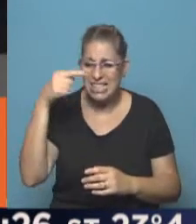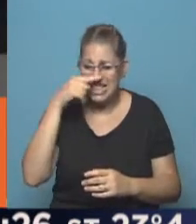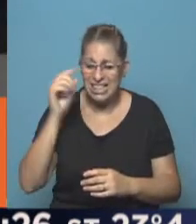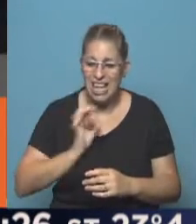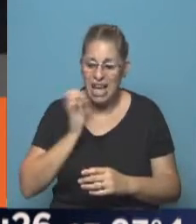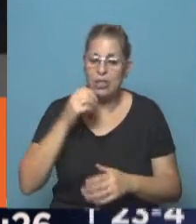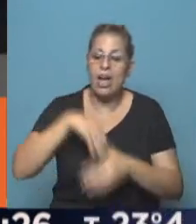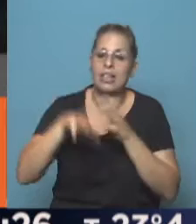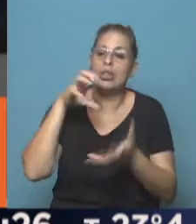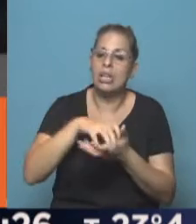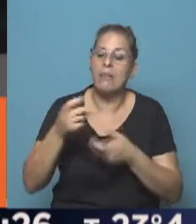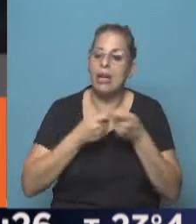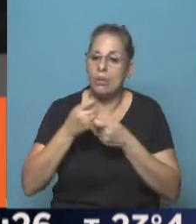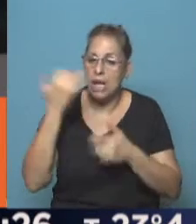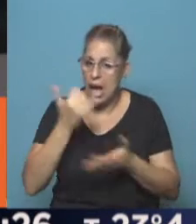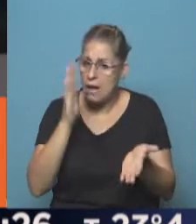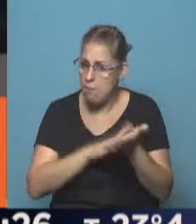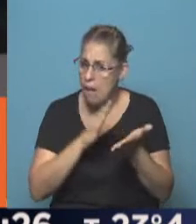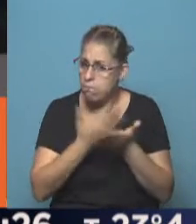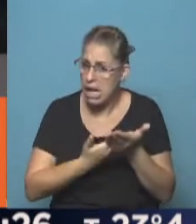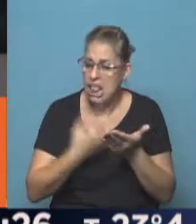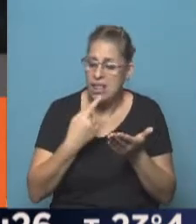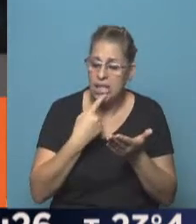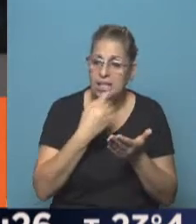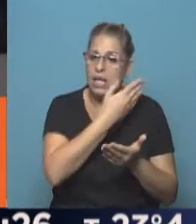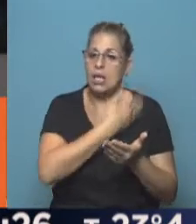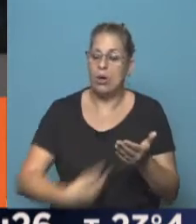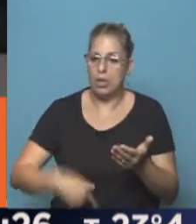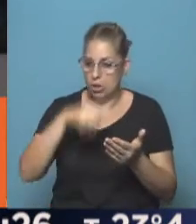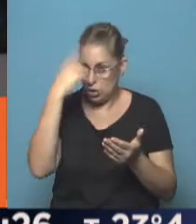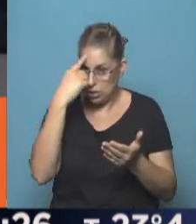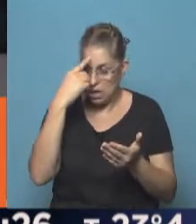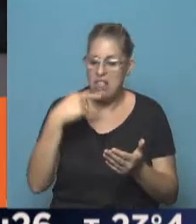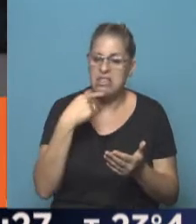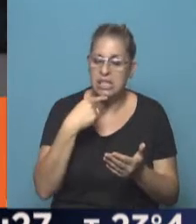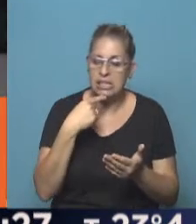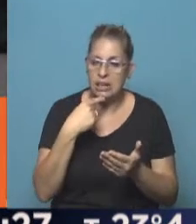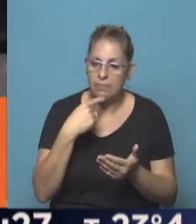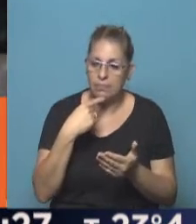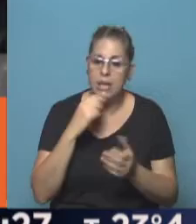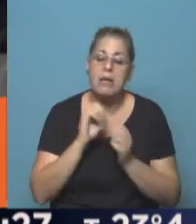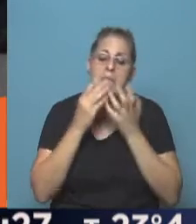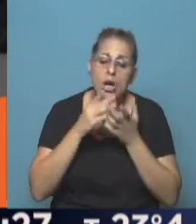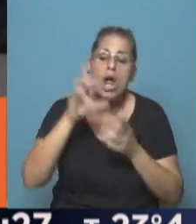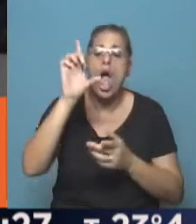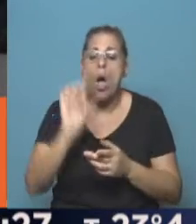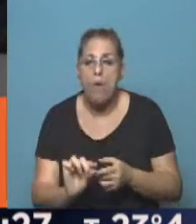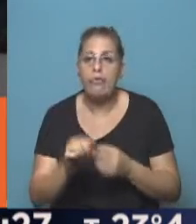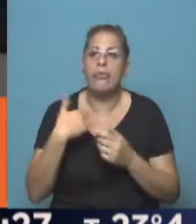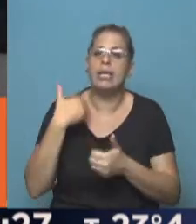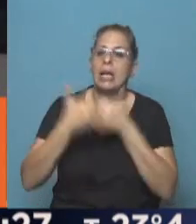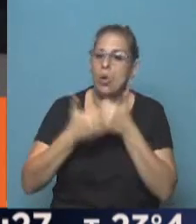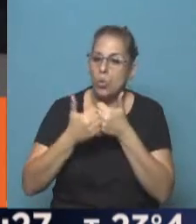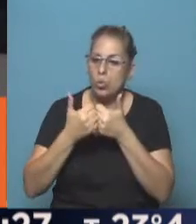Cámara Comercial está este expediente donde el Estado Nacional cada tanto dice, bueno, voy a mejorar la oferta, la